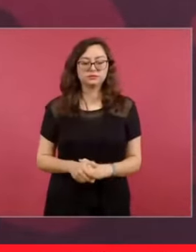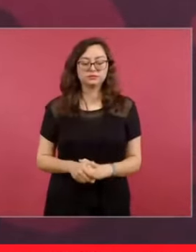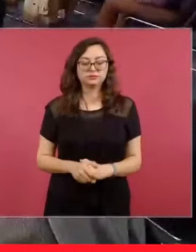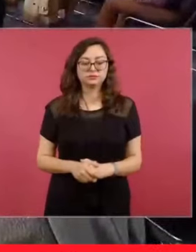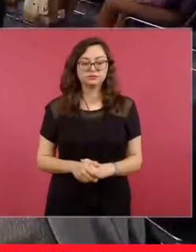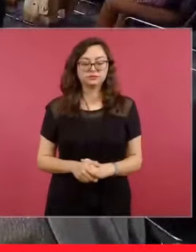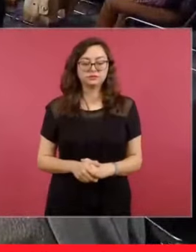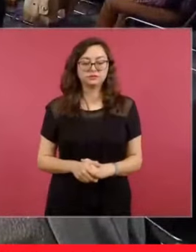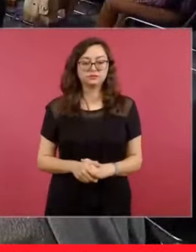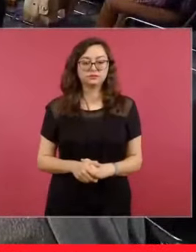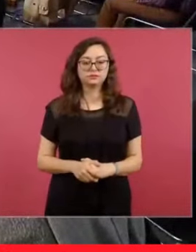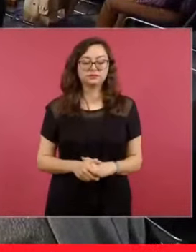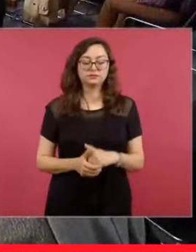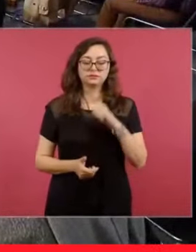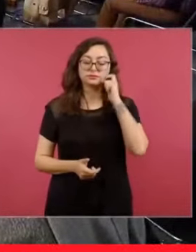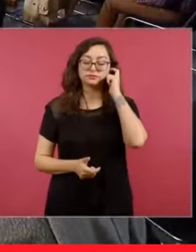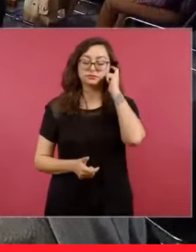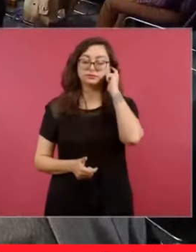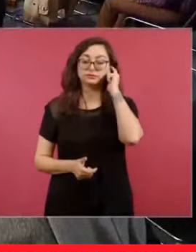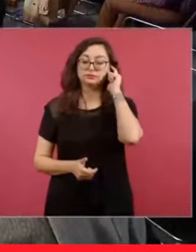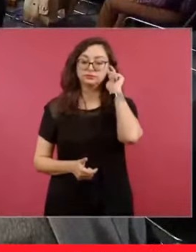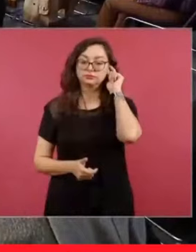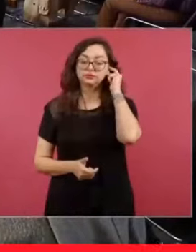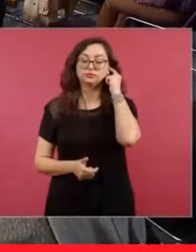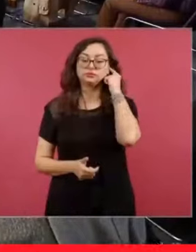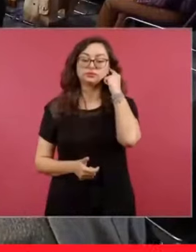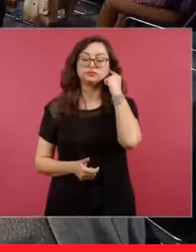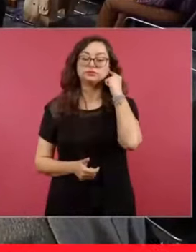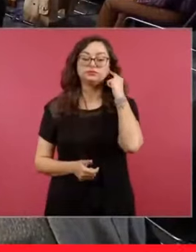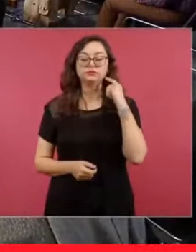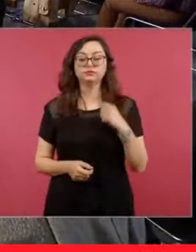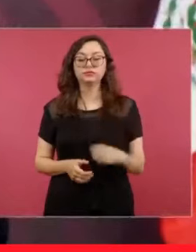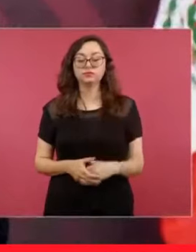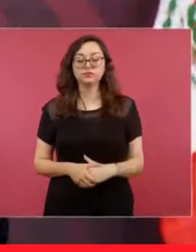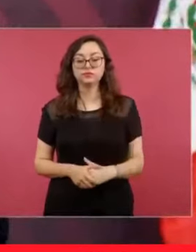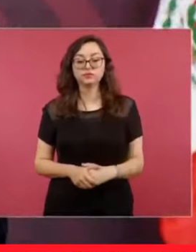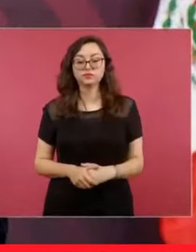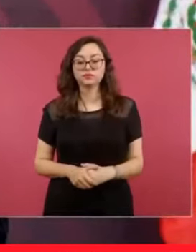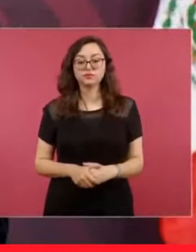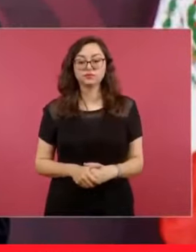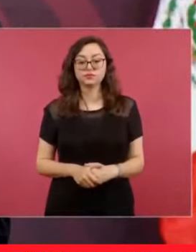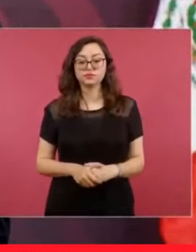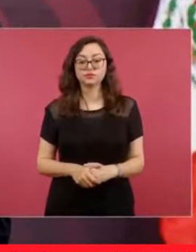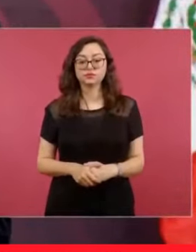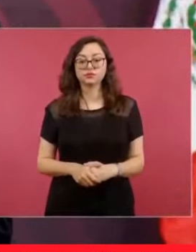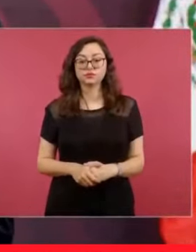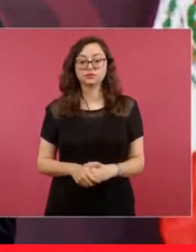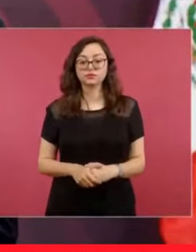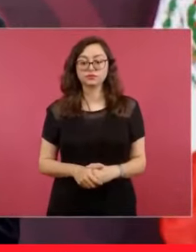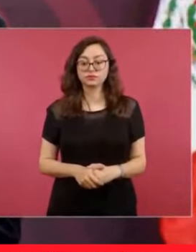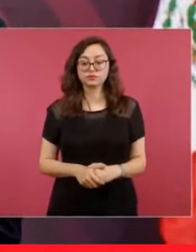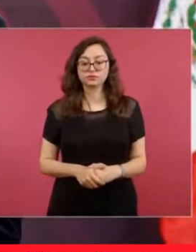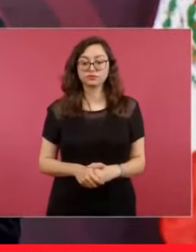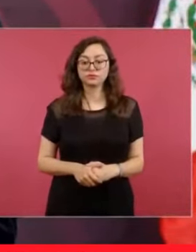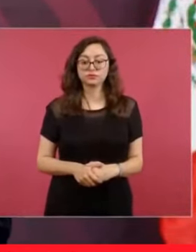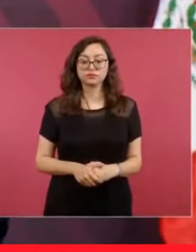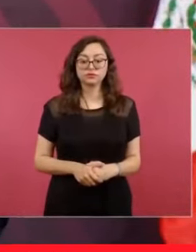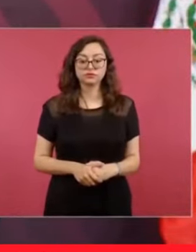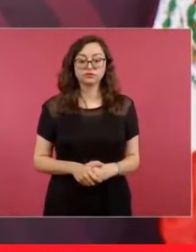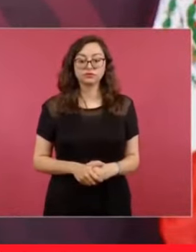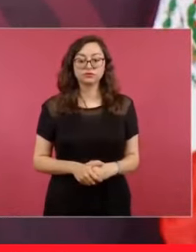concepciones ya hemos visto aquí como cuando planteamos que íbamos a